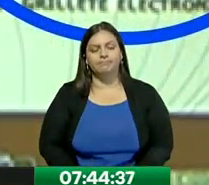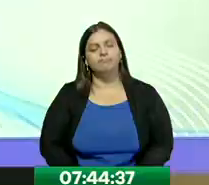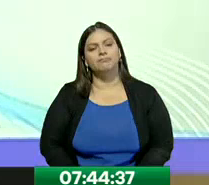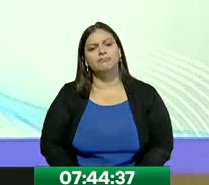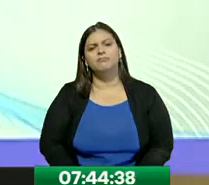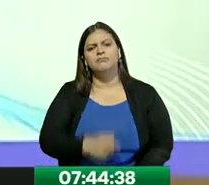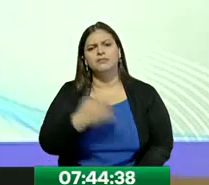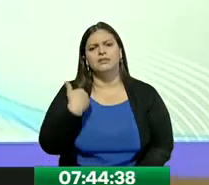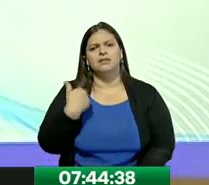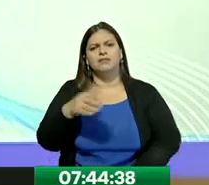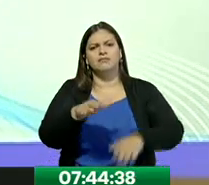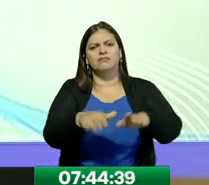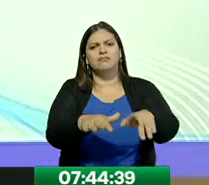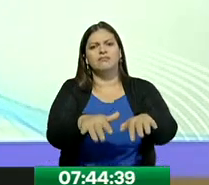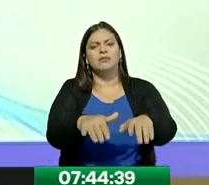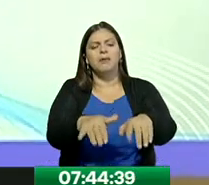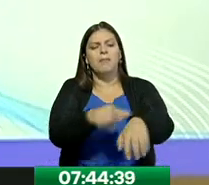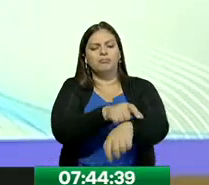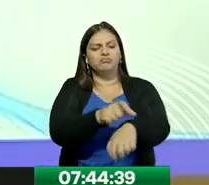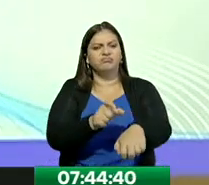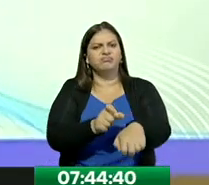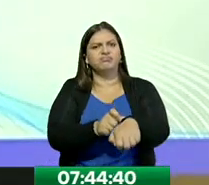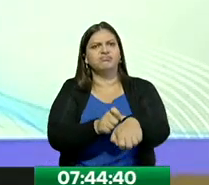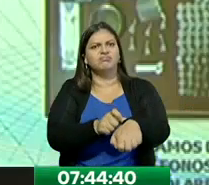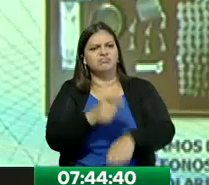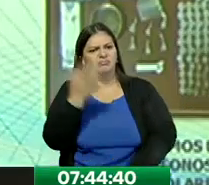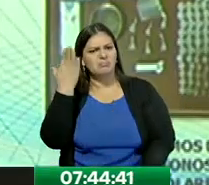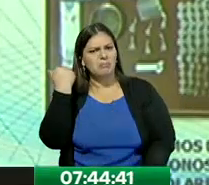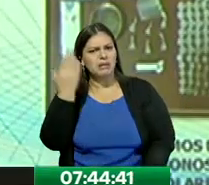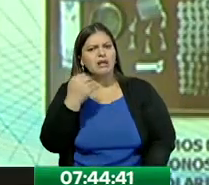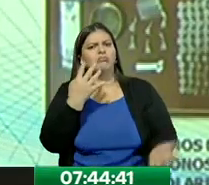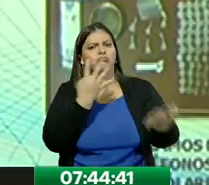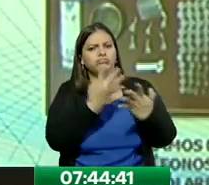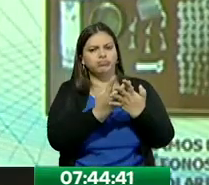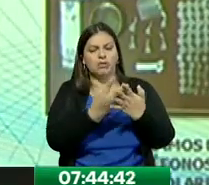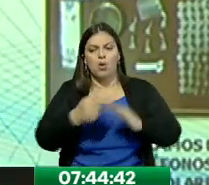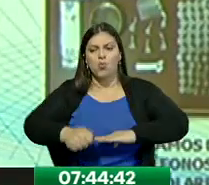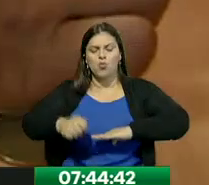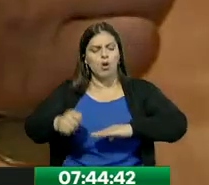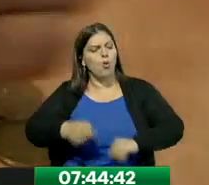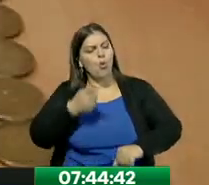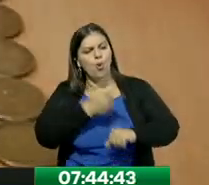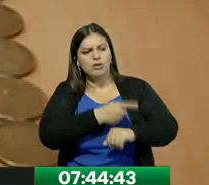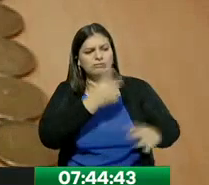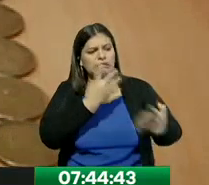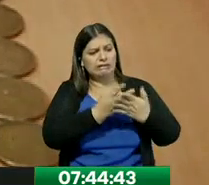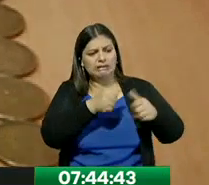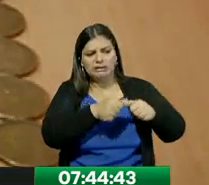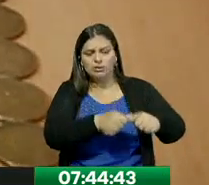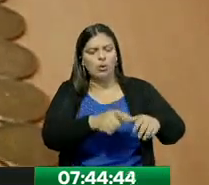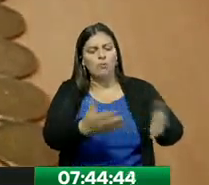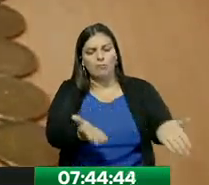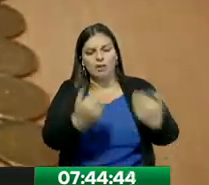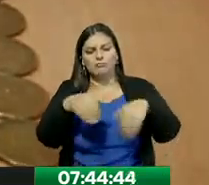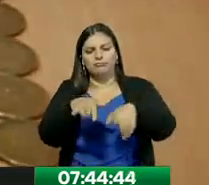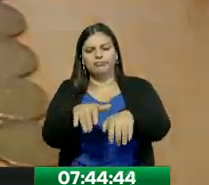dispositivo electrónico, es decir, que lo habían enviado de la cárcel a la calle con medidas sustitutivas, informó Charlie